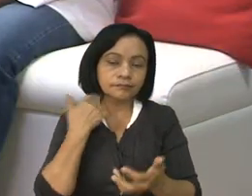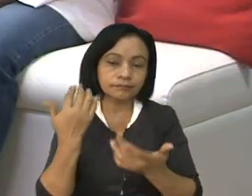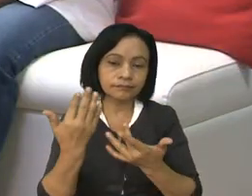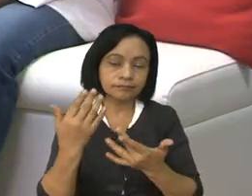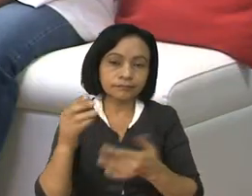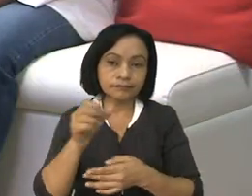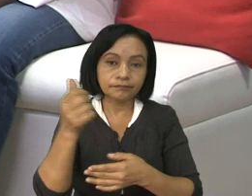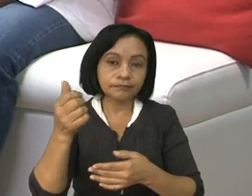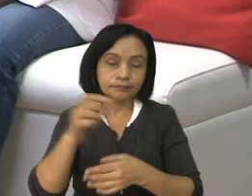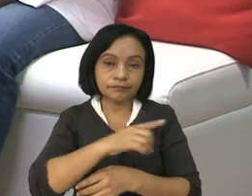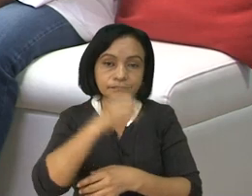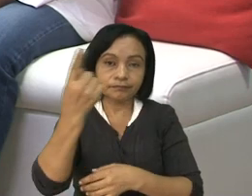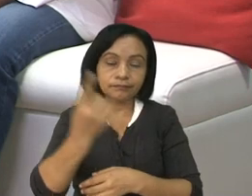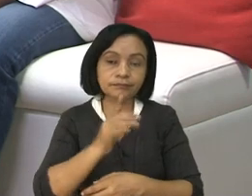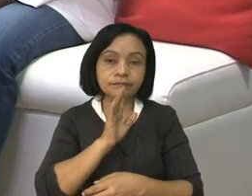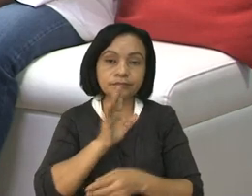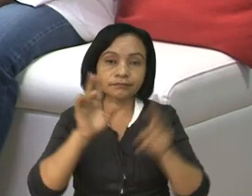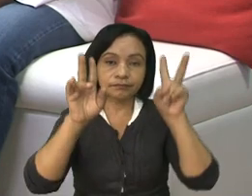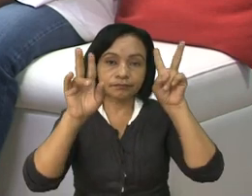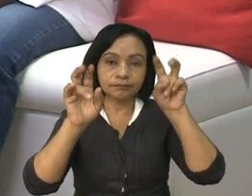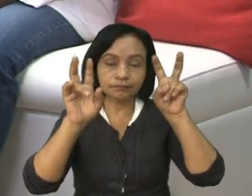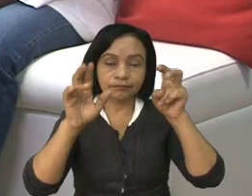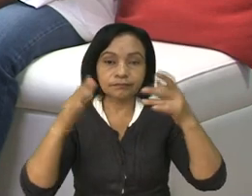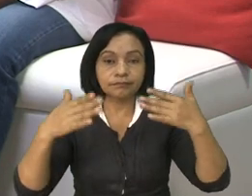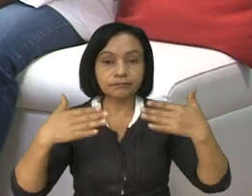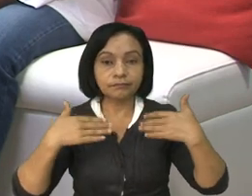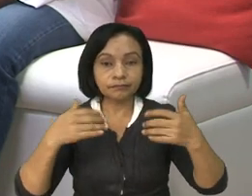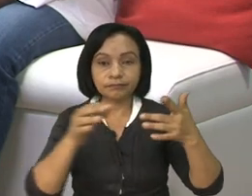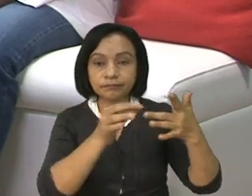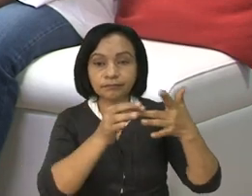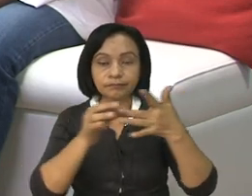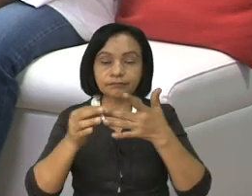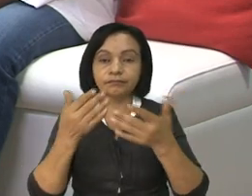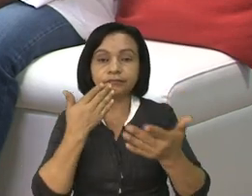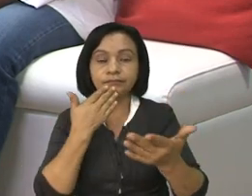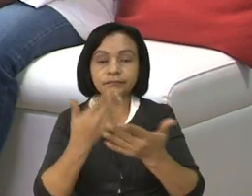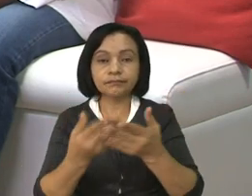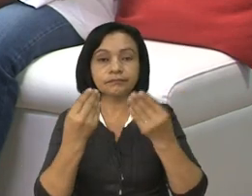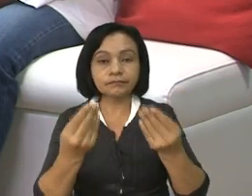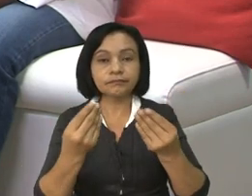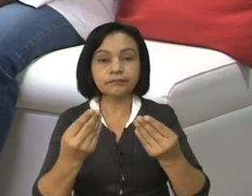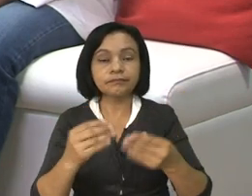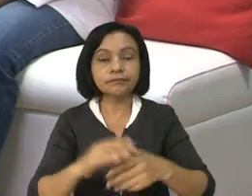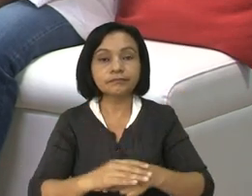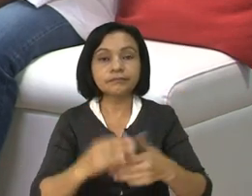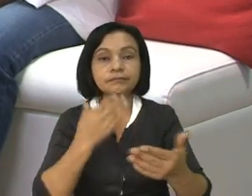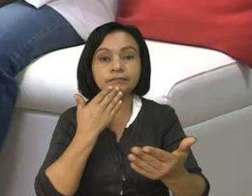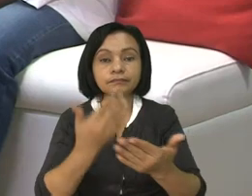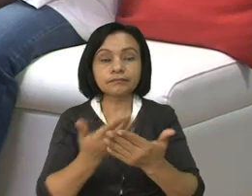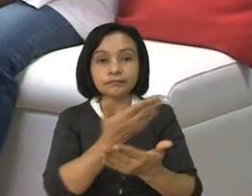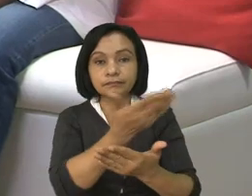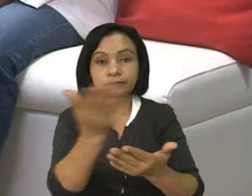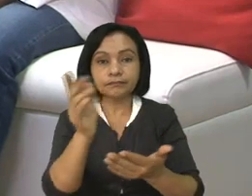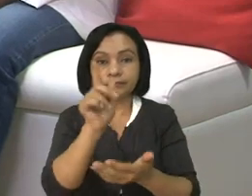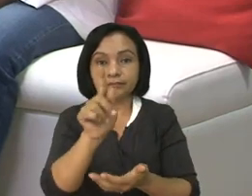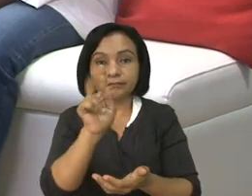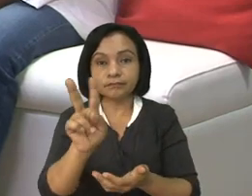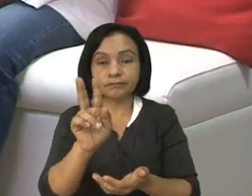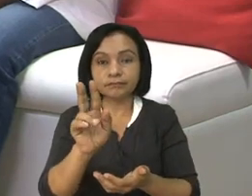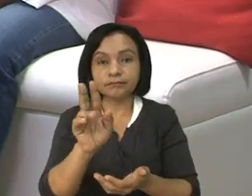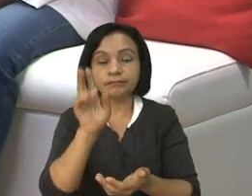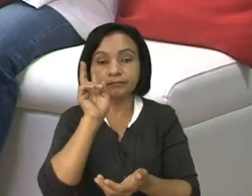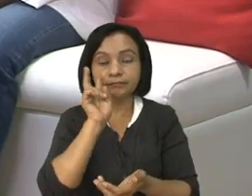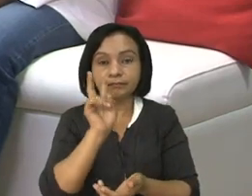para conversar sobre temas relacionados a su especialidad. Muchas gracias. Gracias también a ustedes, amigos televidentes, por su